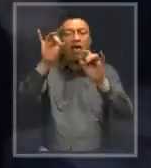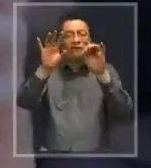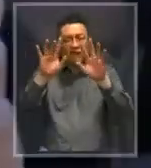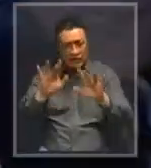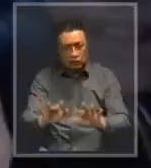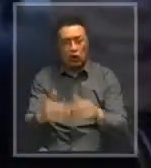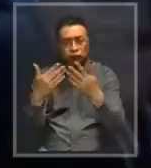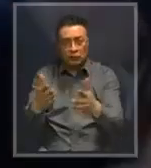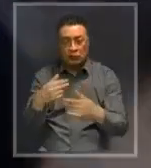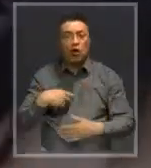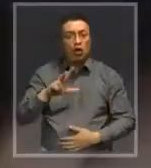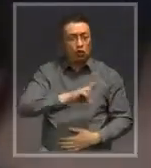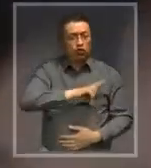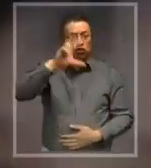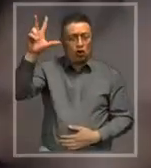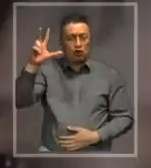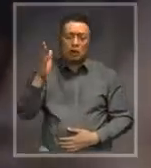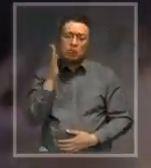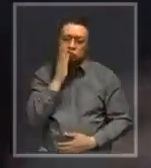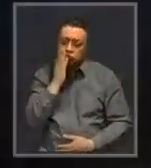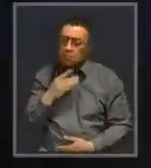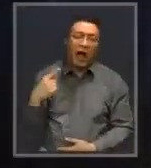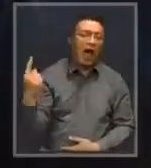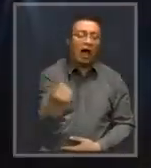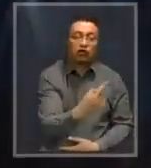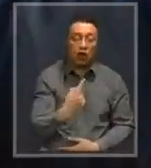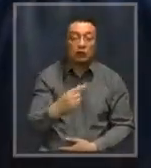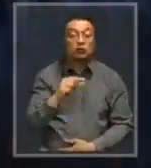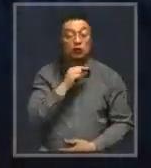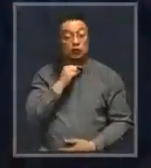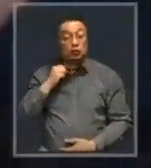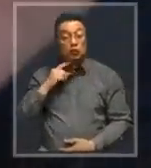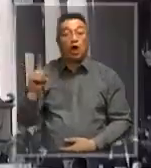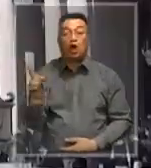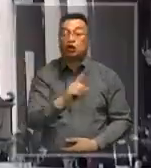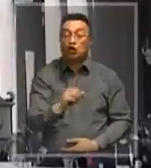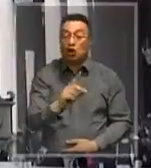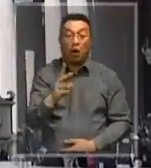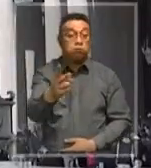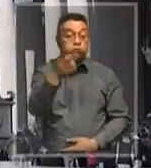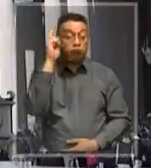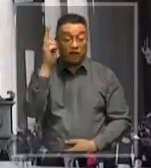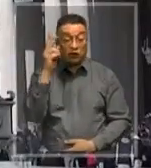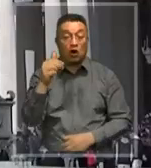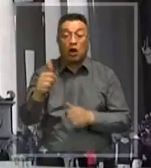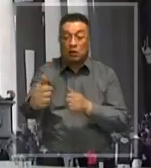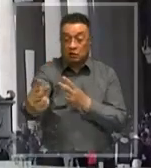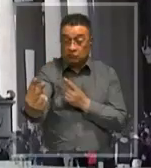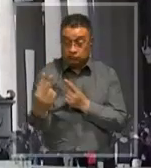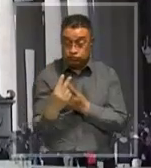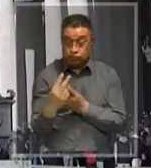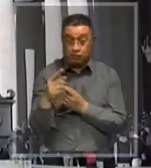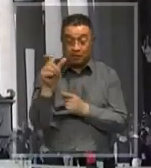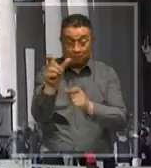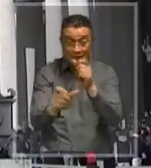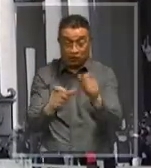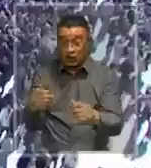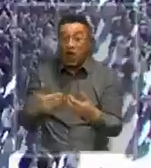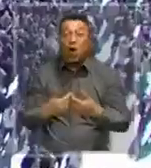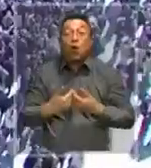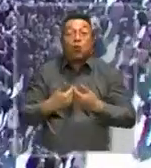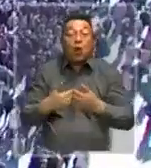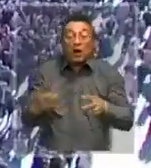Dios acoge a todos. Los sacerdotes no deben prohibir la cercanía a la Iglesia a las personas en